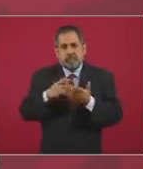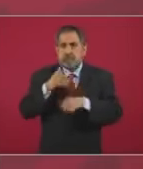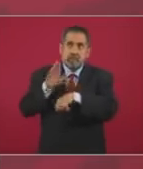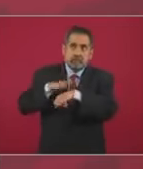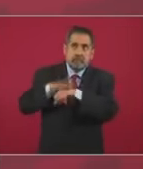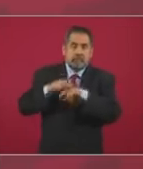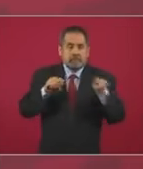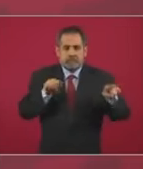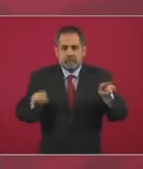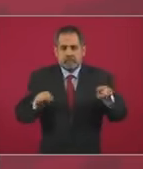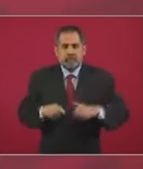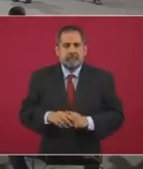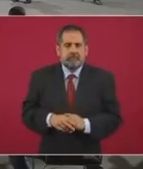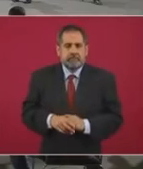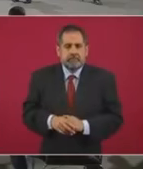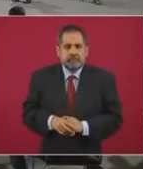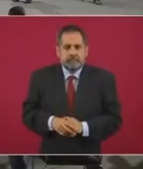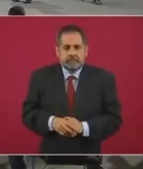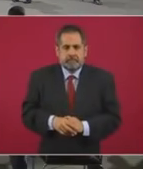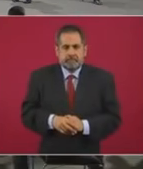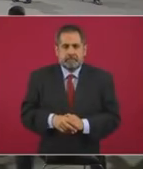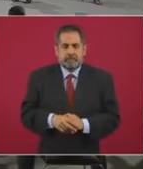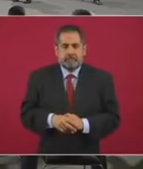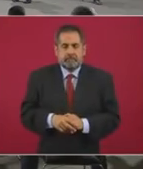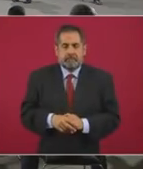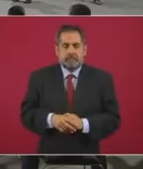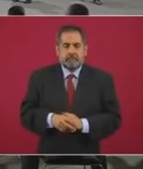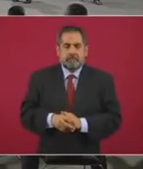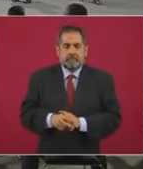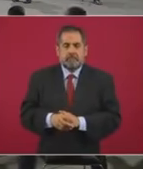será recibido. Muchas gracias.